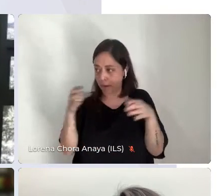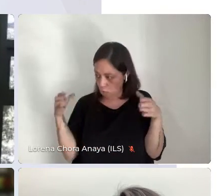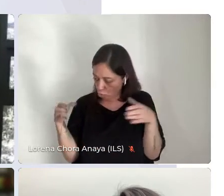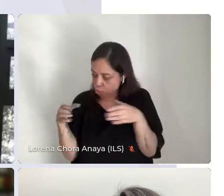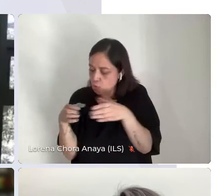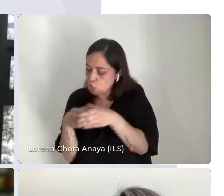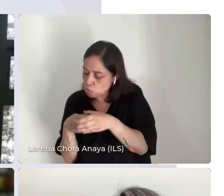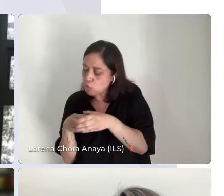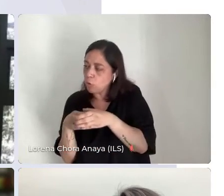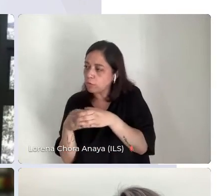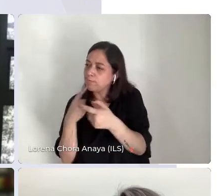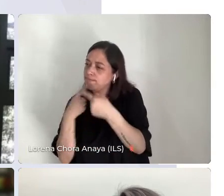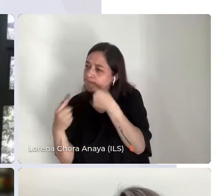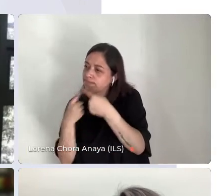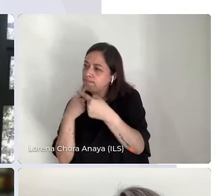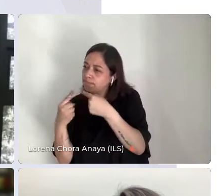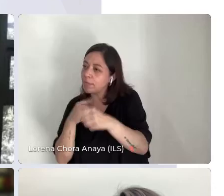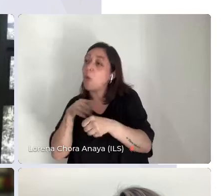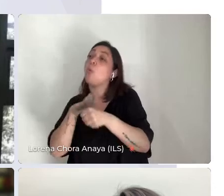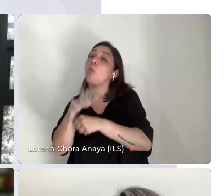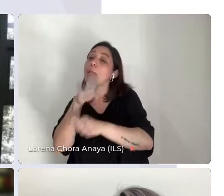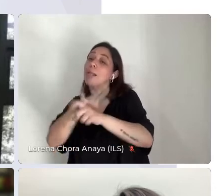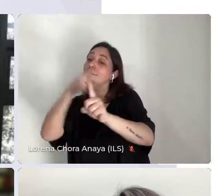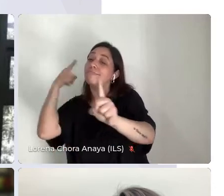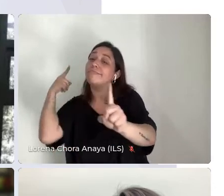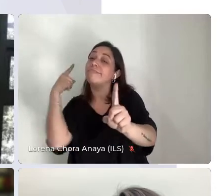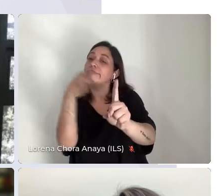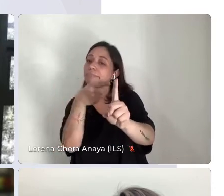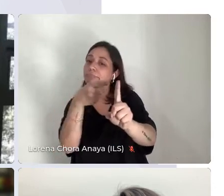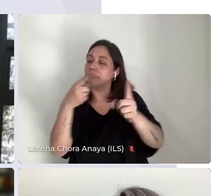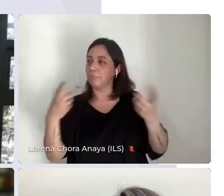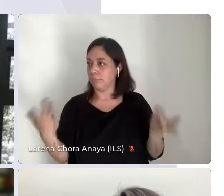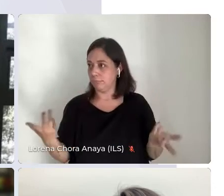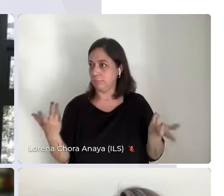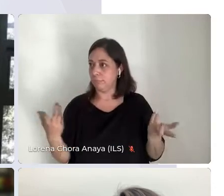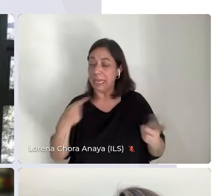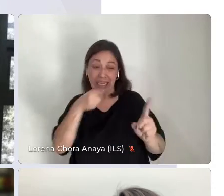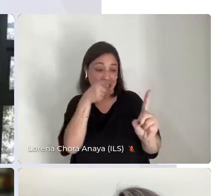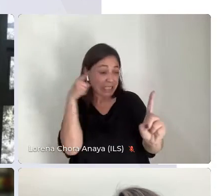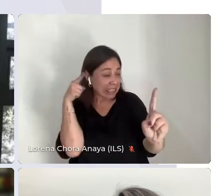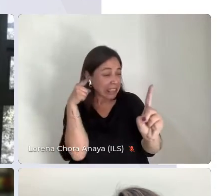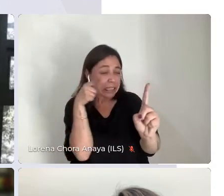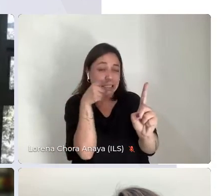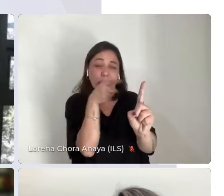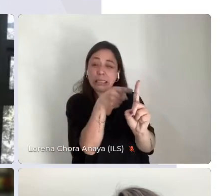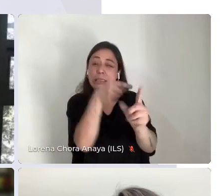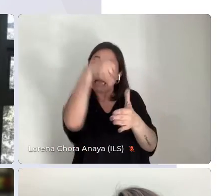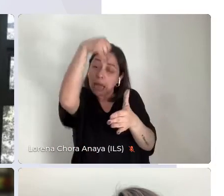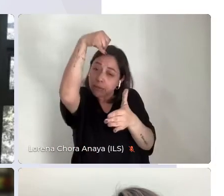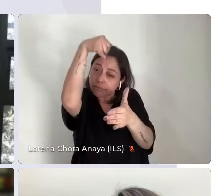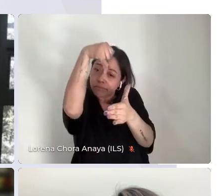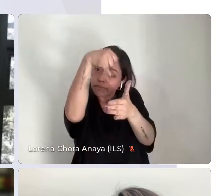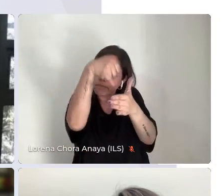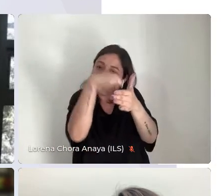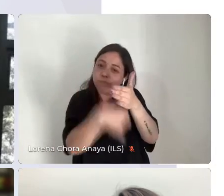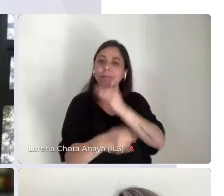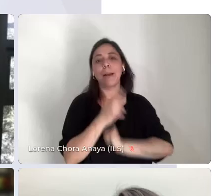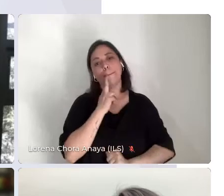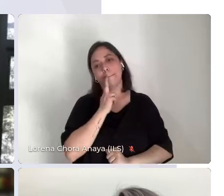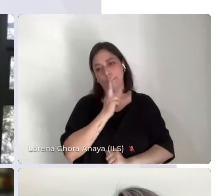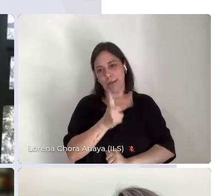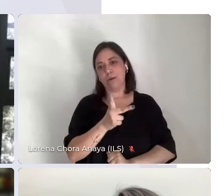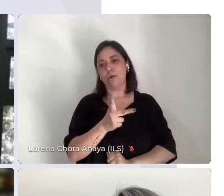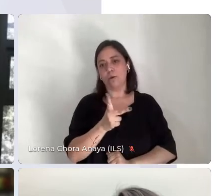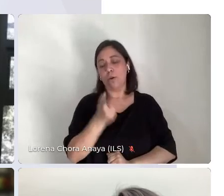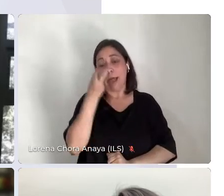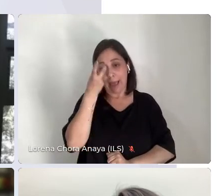enfocarnos, pero vamos a abordar más y lo vamos a hacer mejor si nos enfocamos, ¿no? Y tenemos bien claro justo,